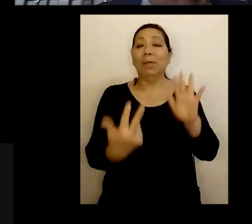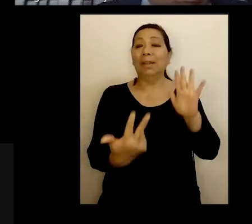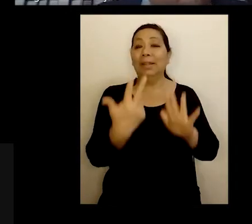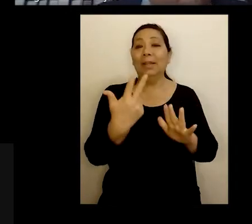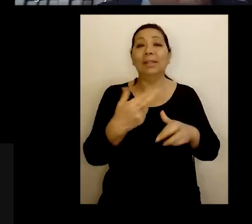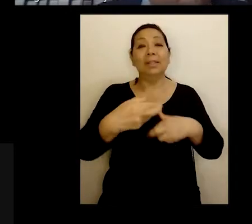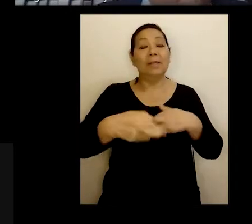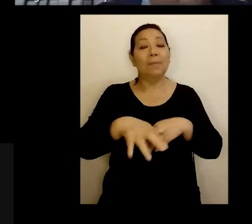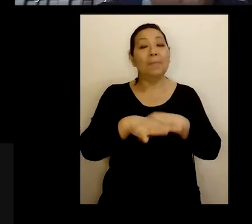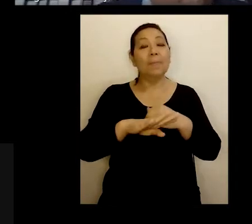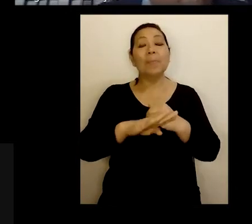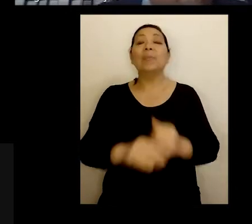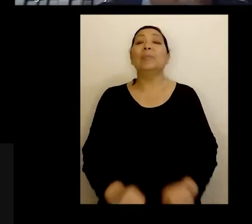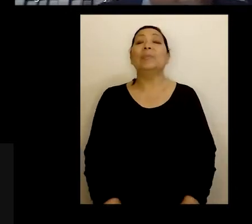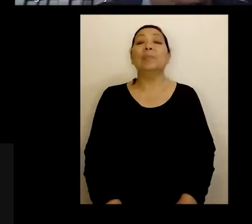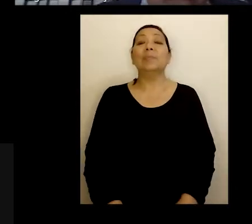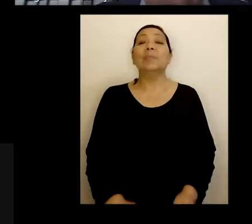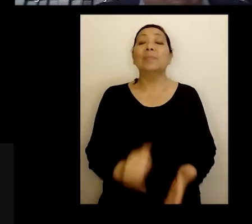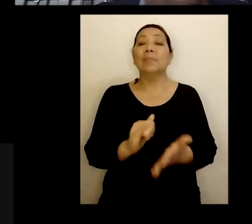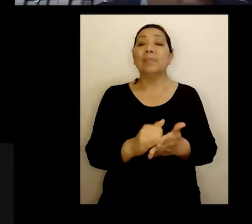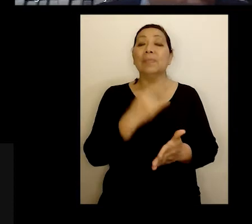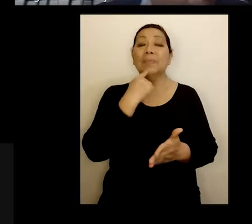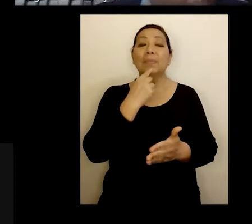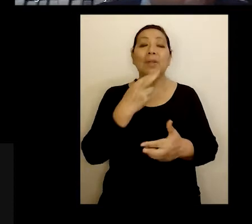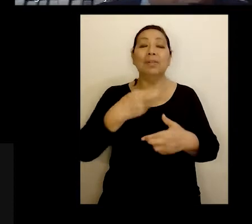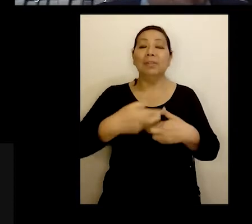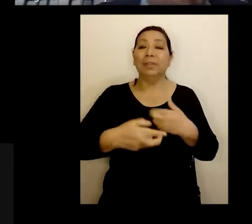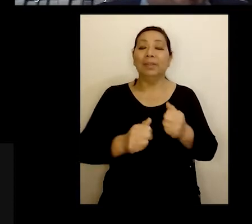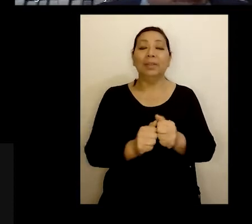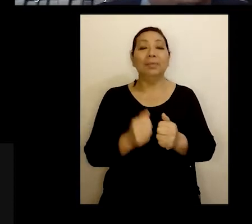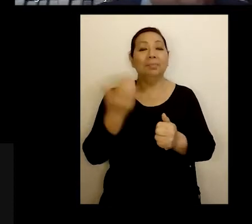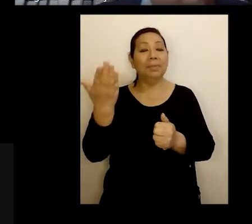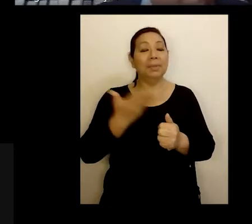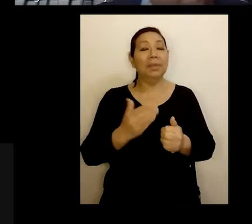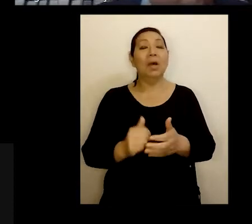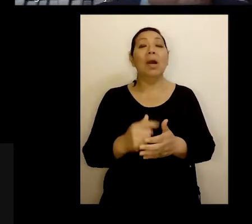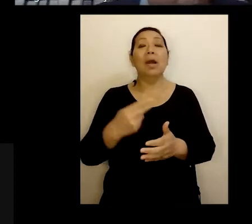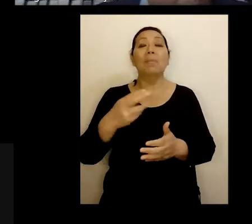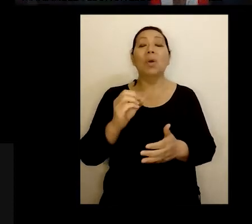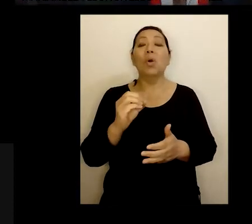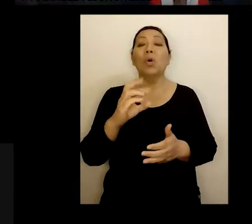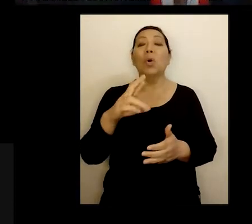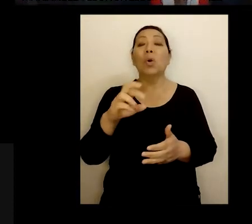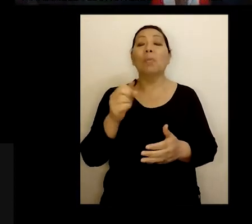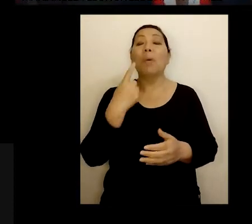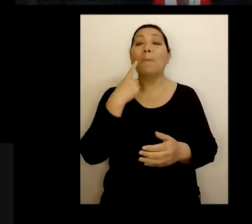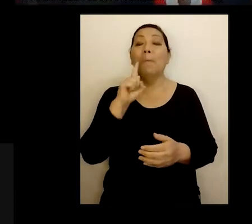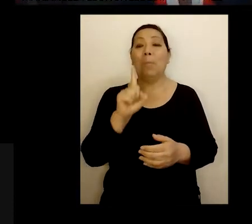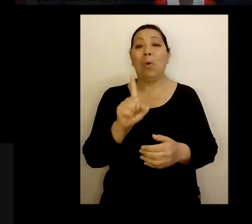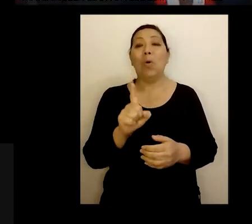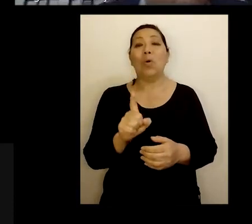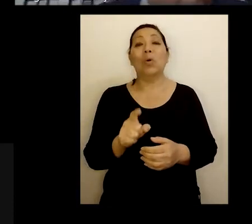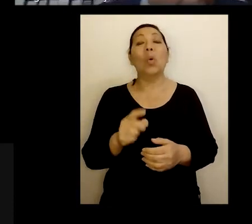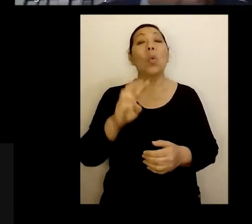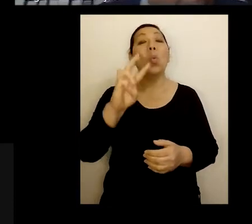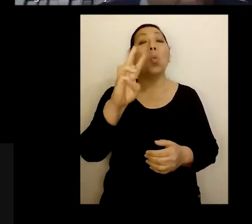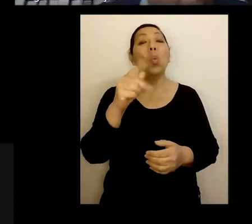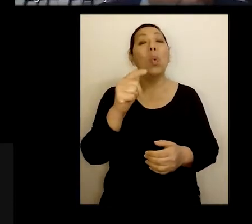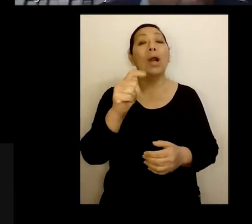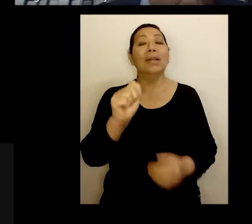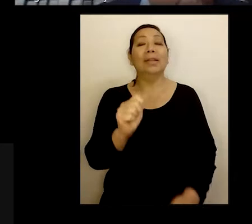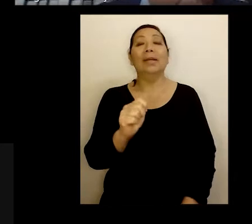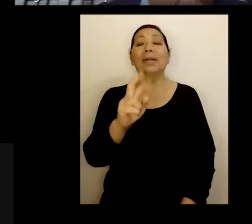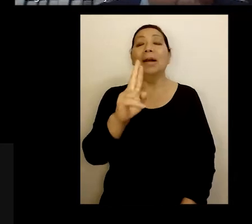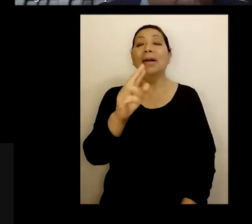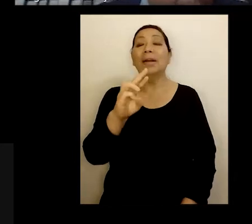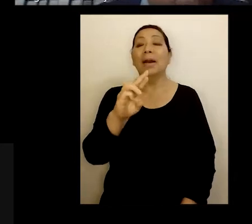07976-2013, proceso de habeas corpus, que declaró infundada la demanda de habeas corpus interpuestos por don Walter Ramón